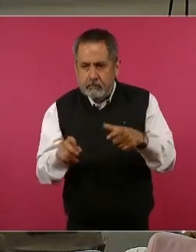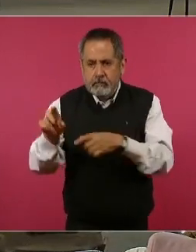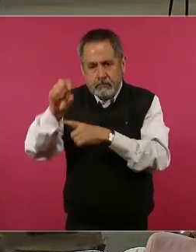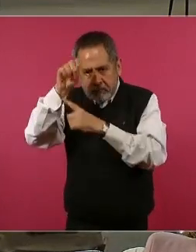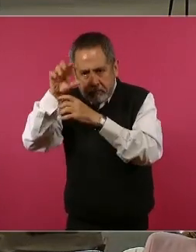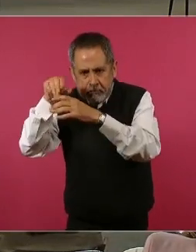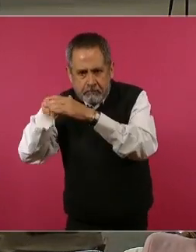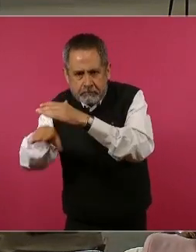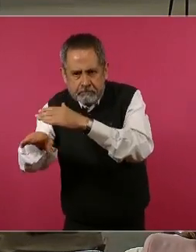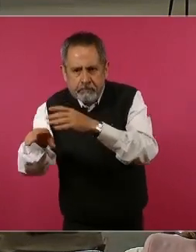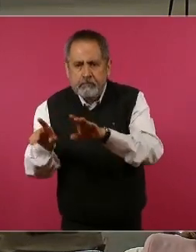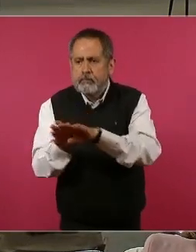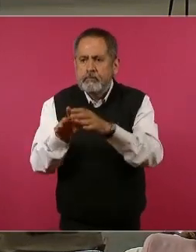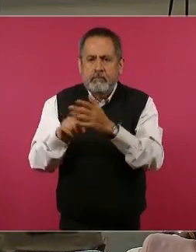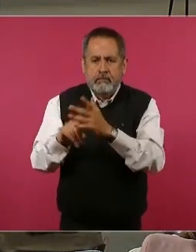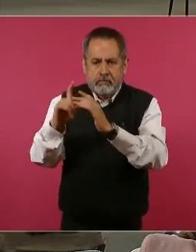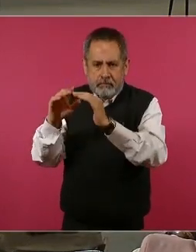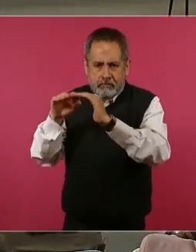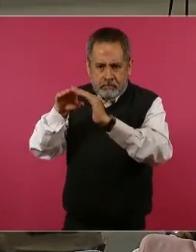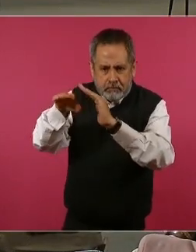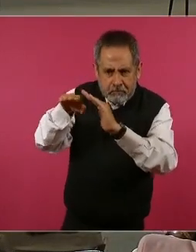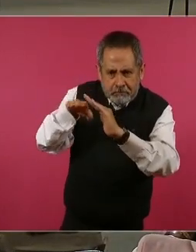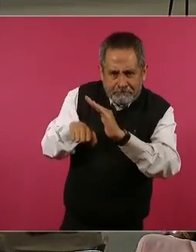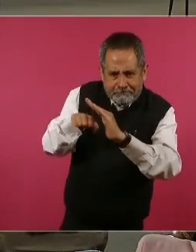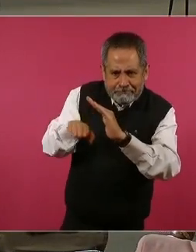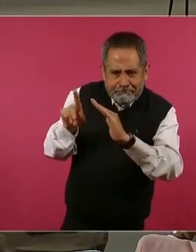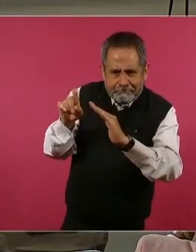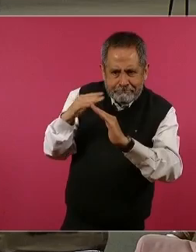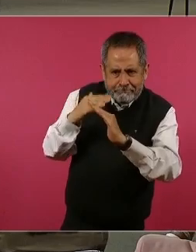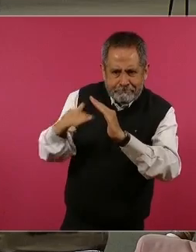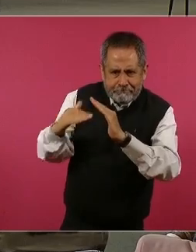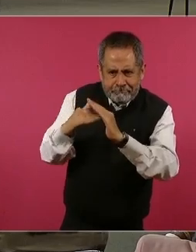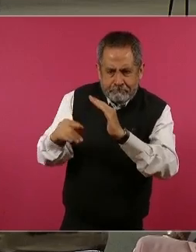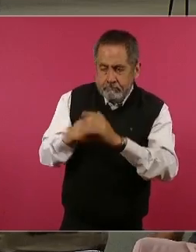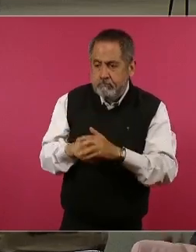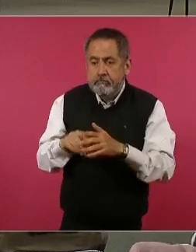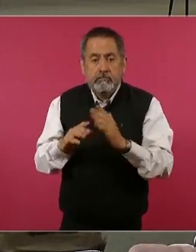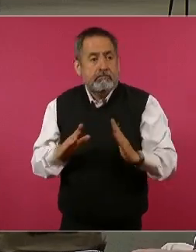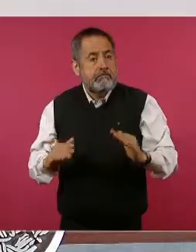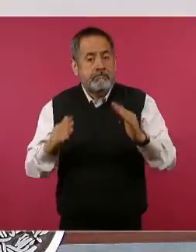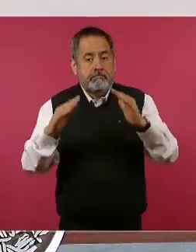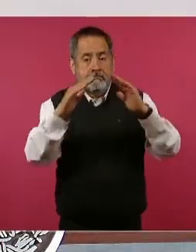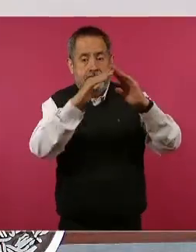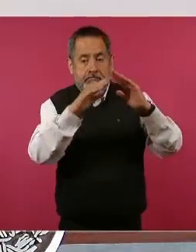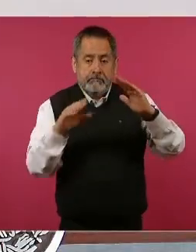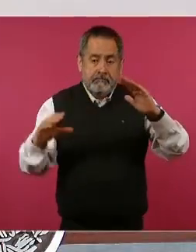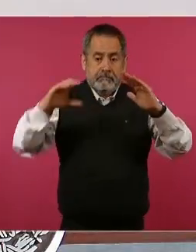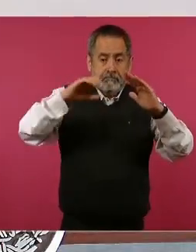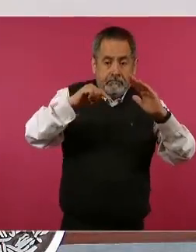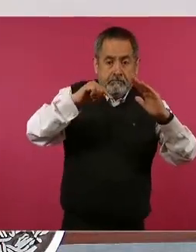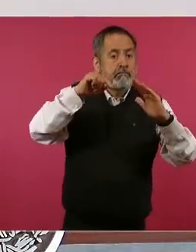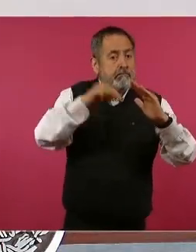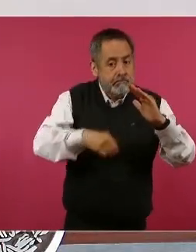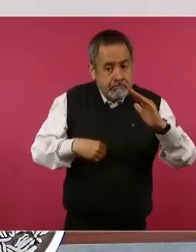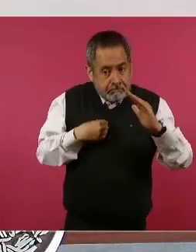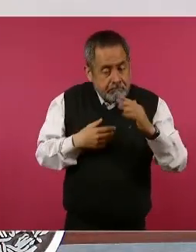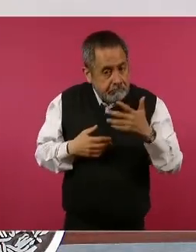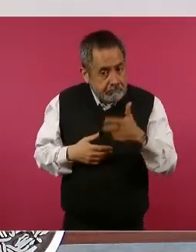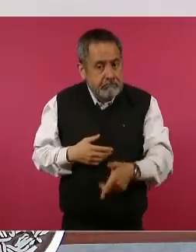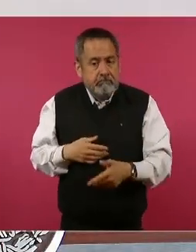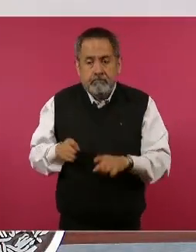cavernas inundadas o semi-inundadas, pero también terrazas agrícolas y otros elementos